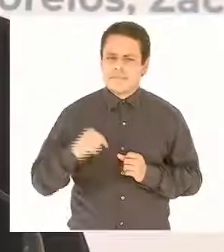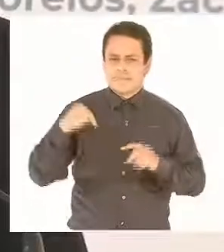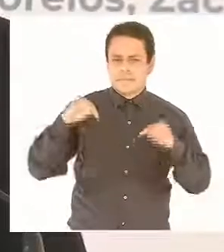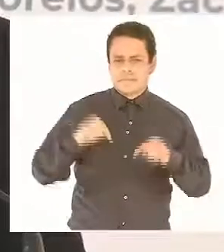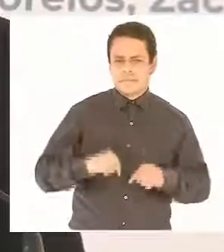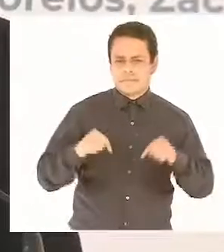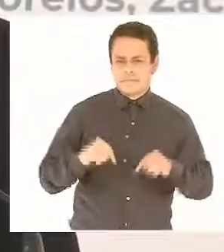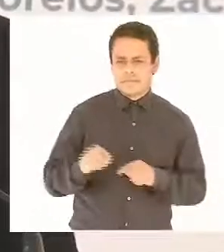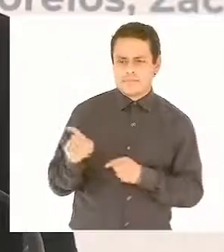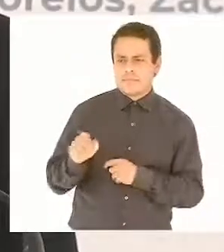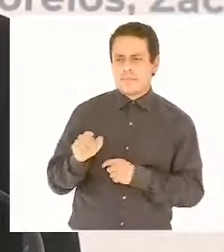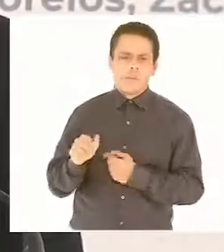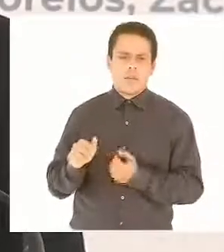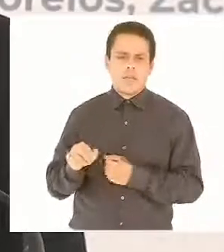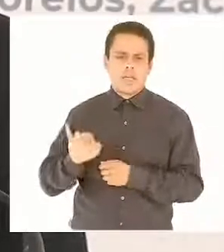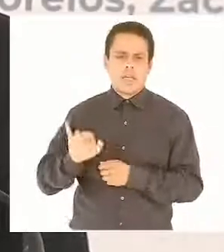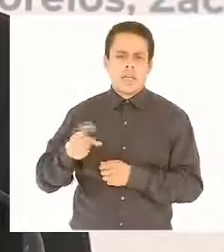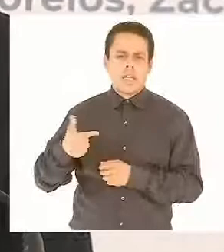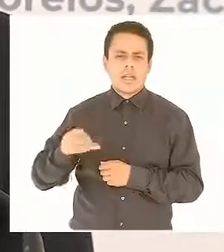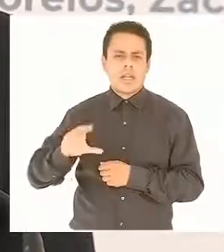expresó Ignacio Valle,